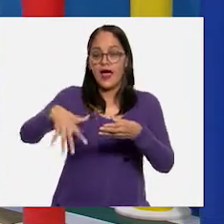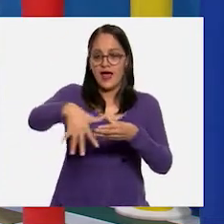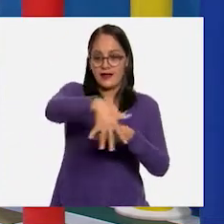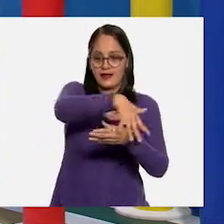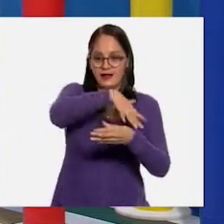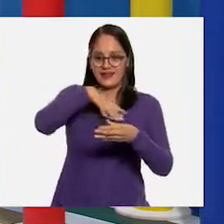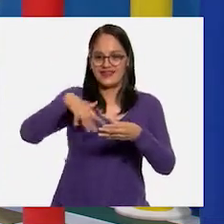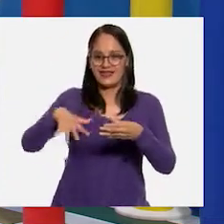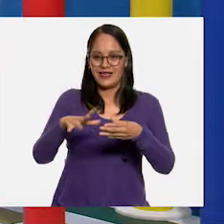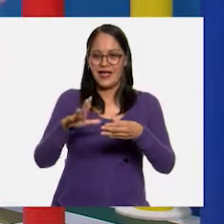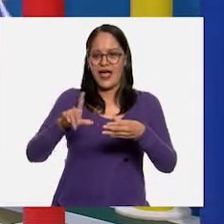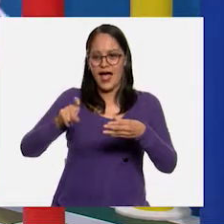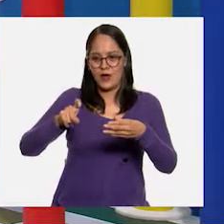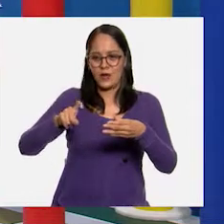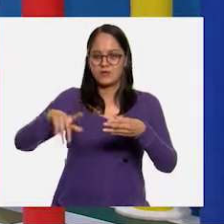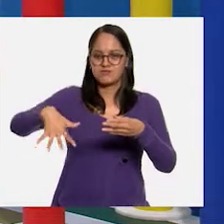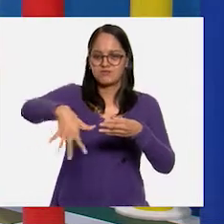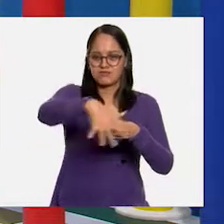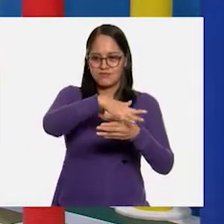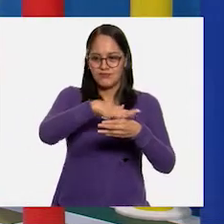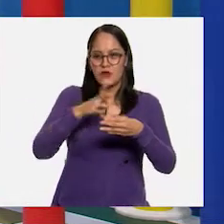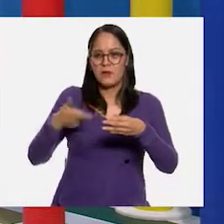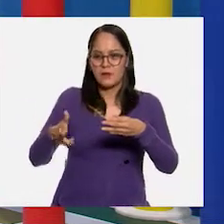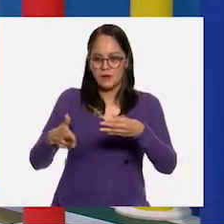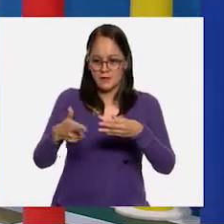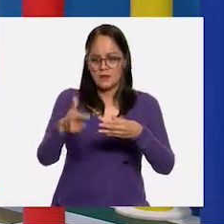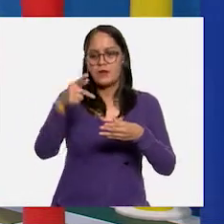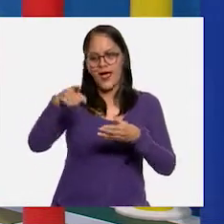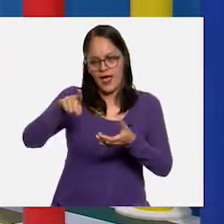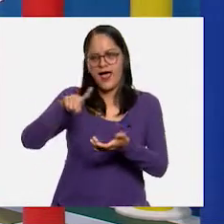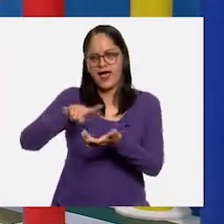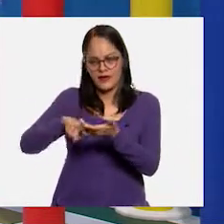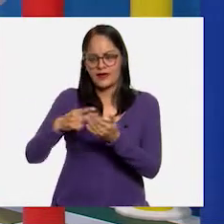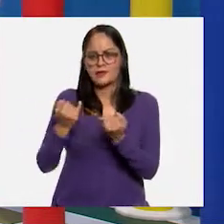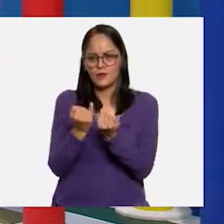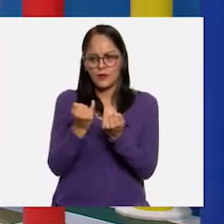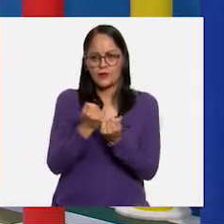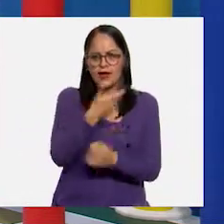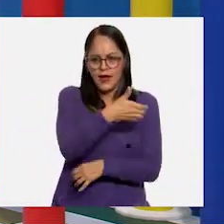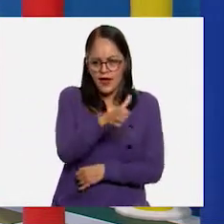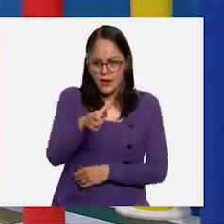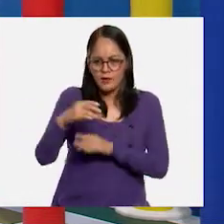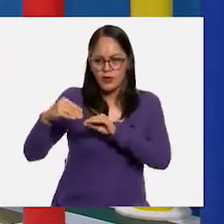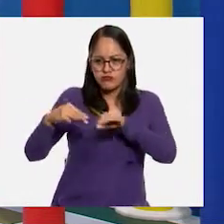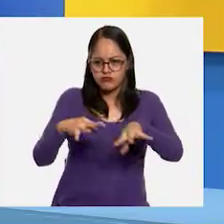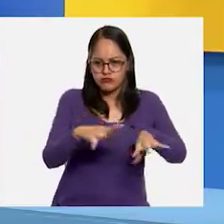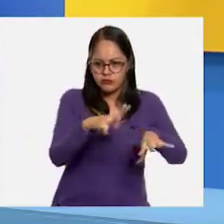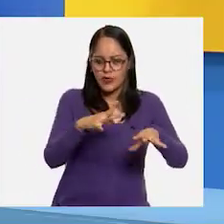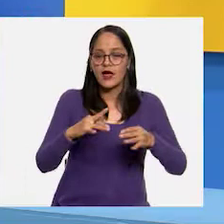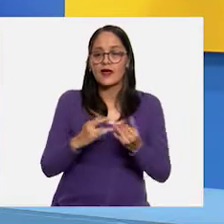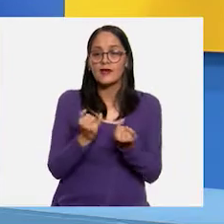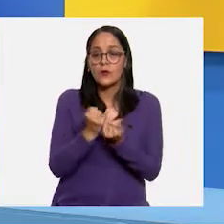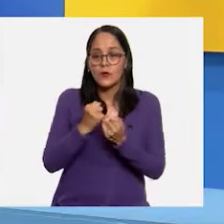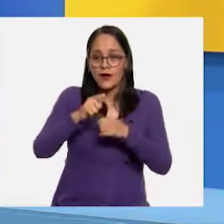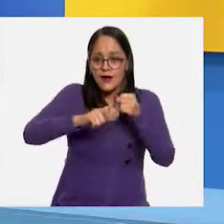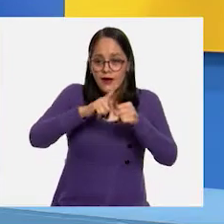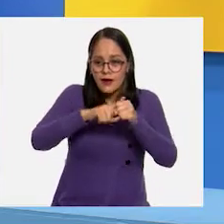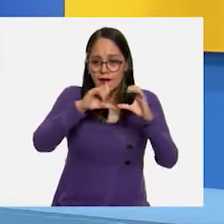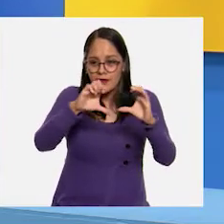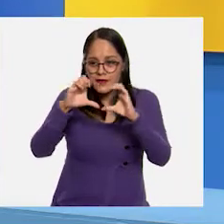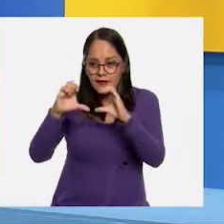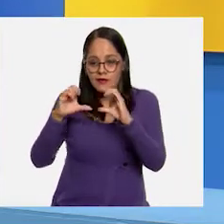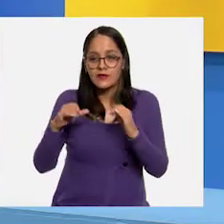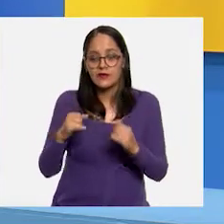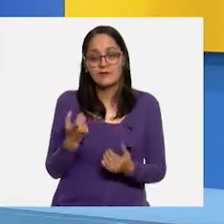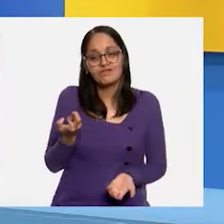poder tener agua disponible para cultivos, para el ganado y las actividades de las personas. Es lógico asegurar